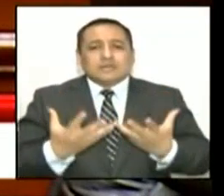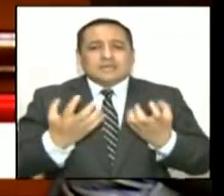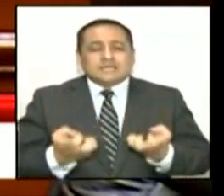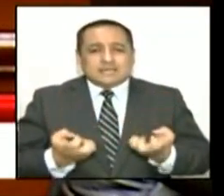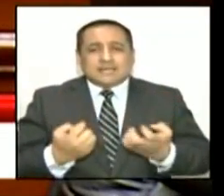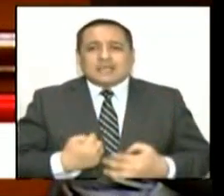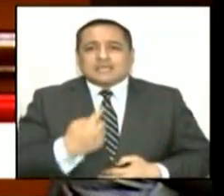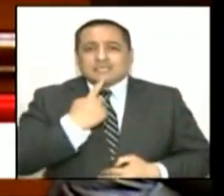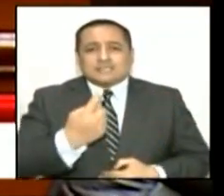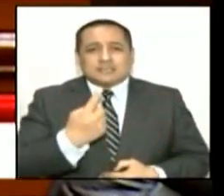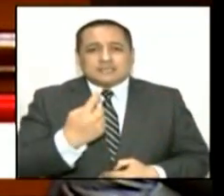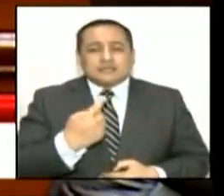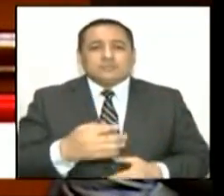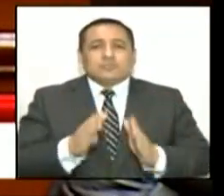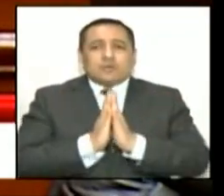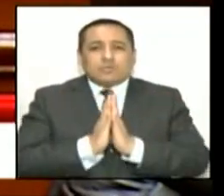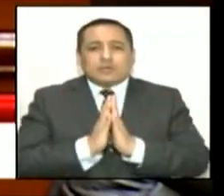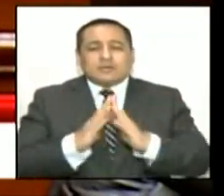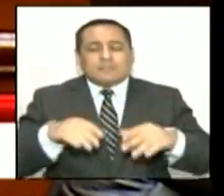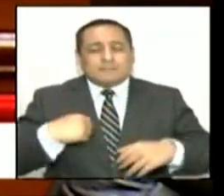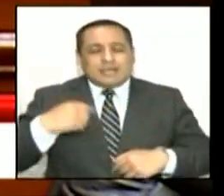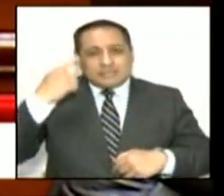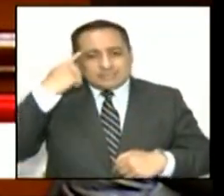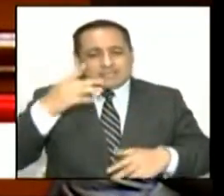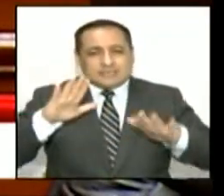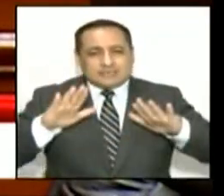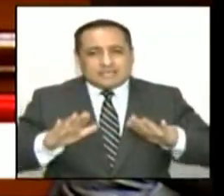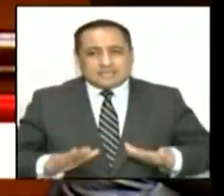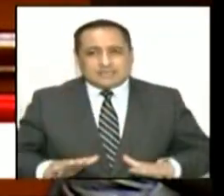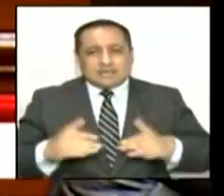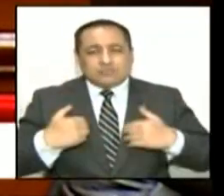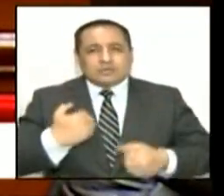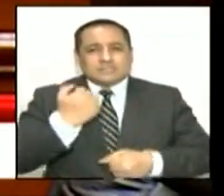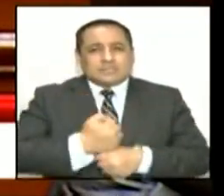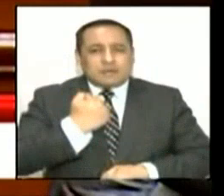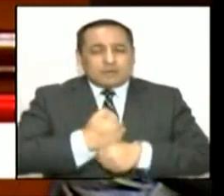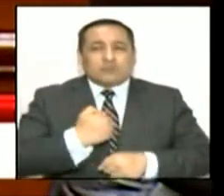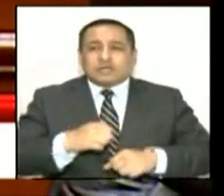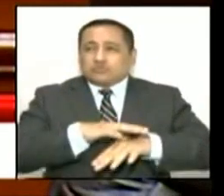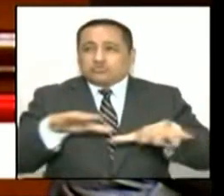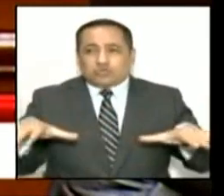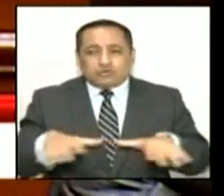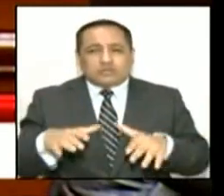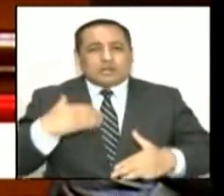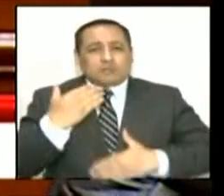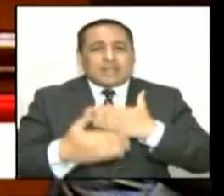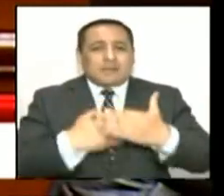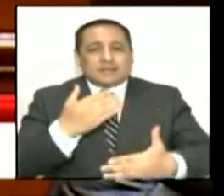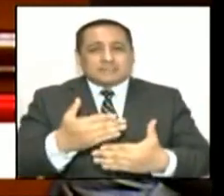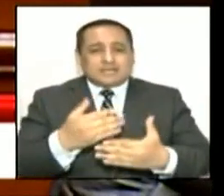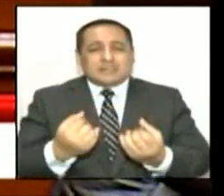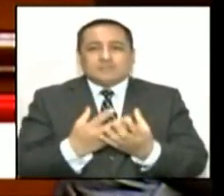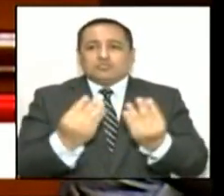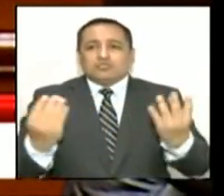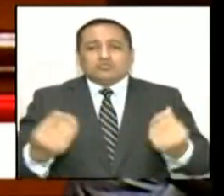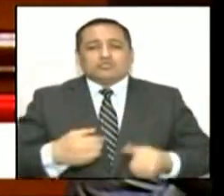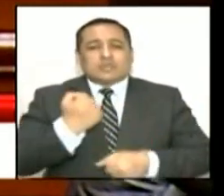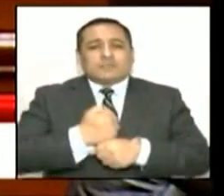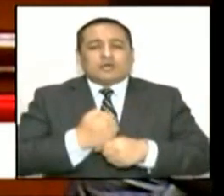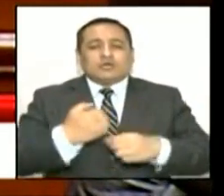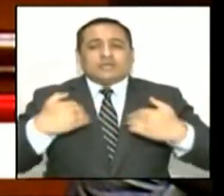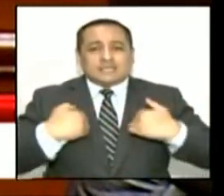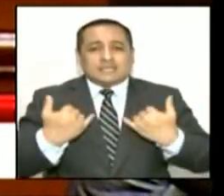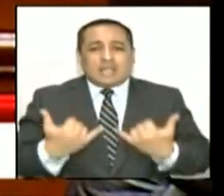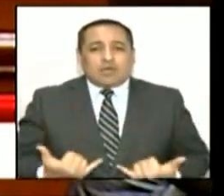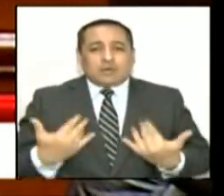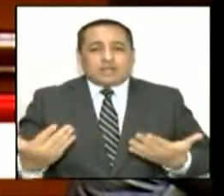es permitirles pensar y descansar sobre las tareas que tenemos todos por delante y las tareas que tiene esta mesa